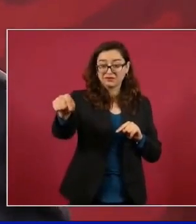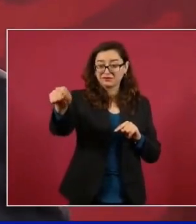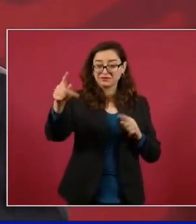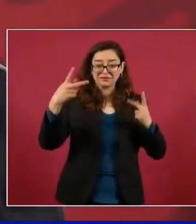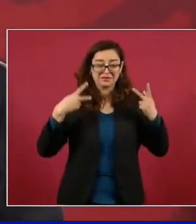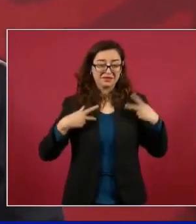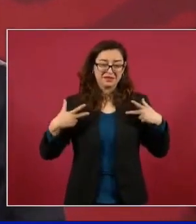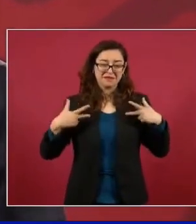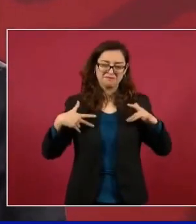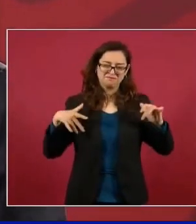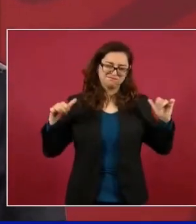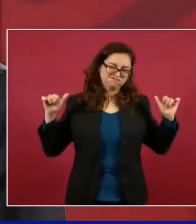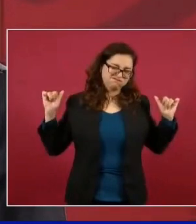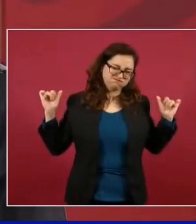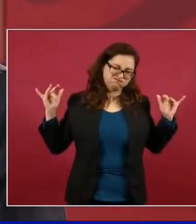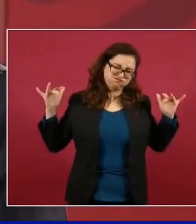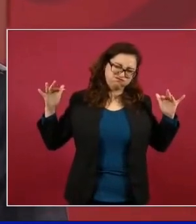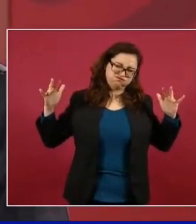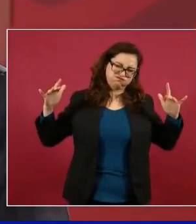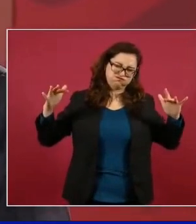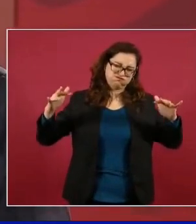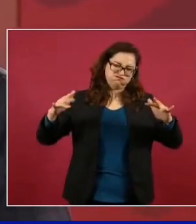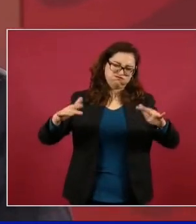Miles de ciudadanos.